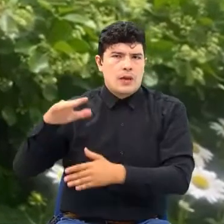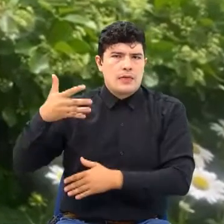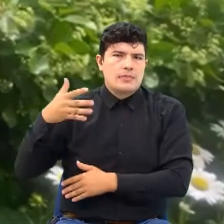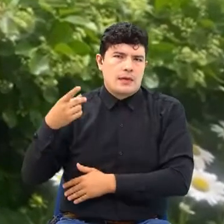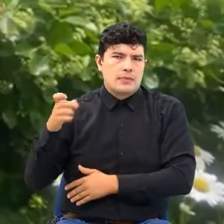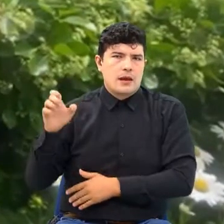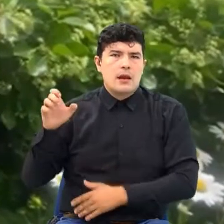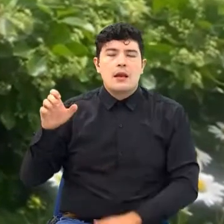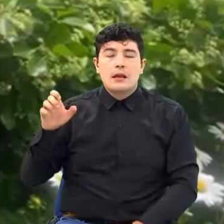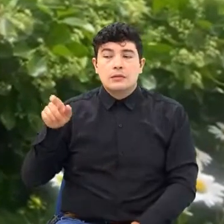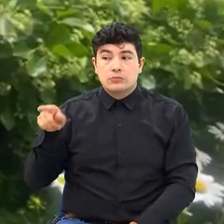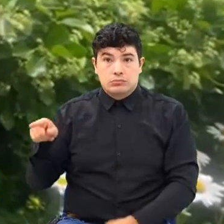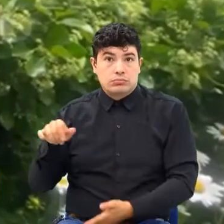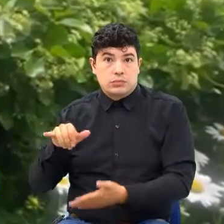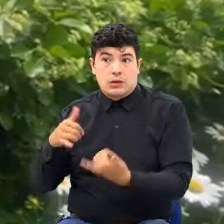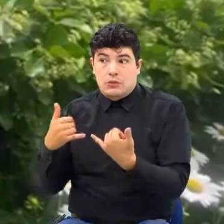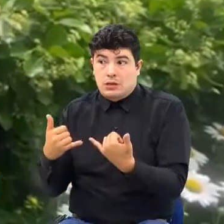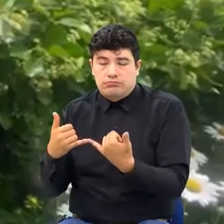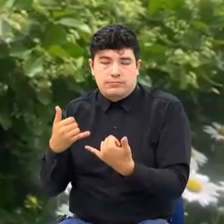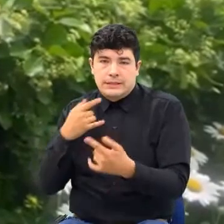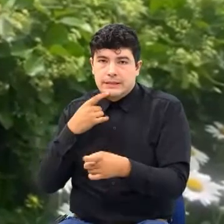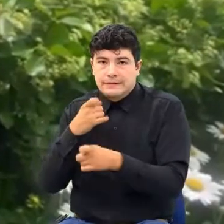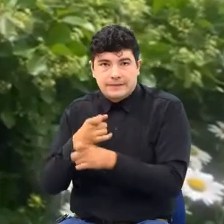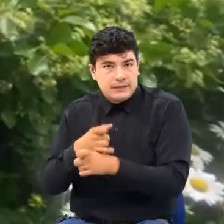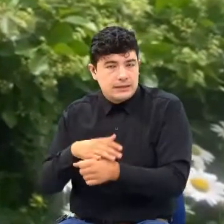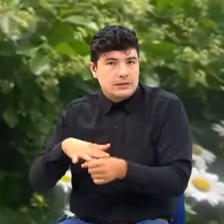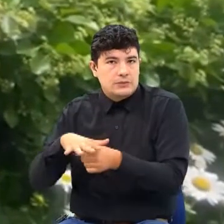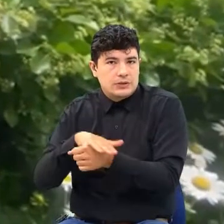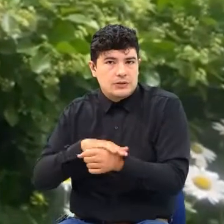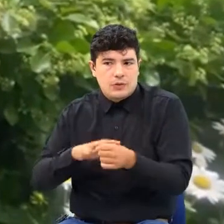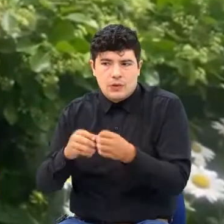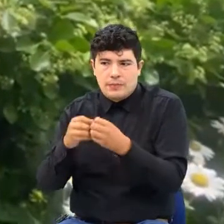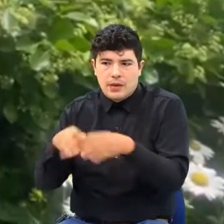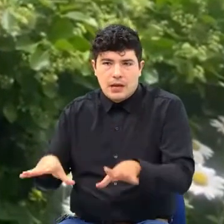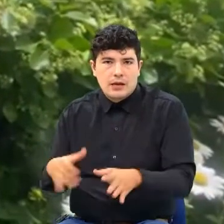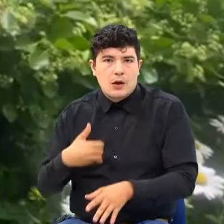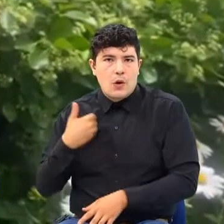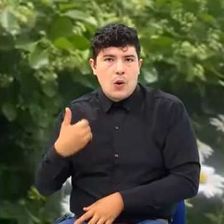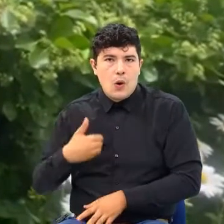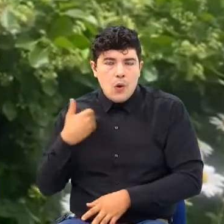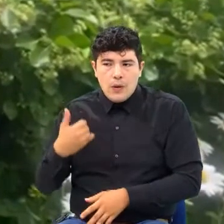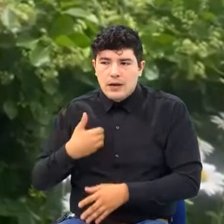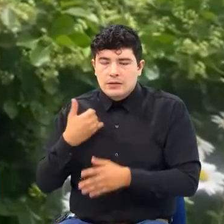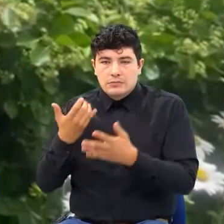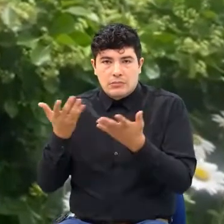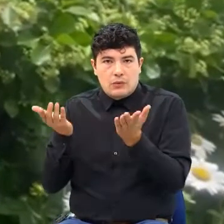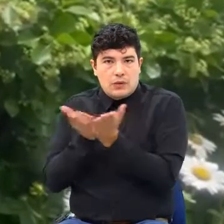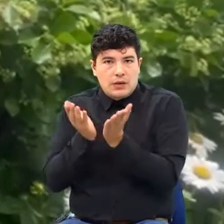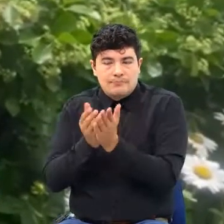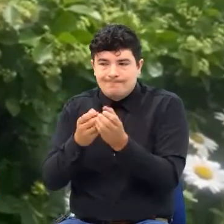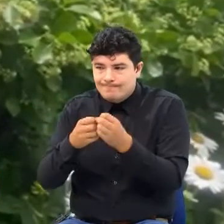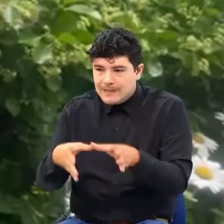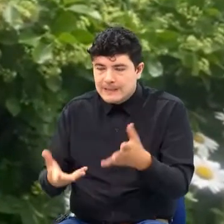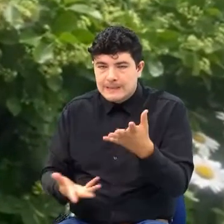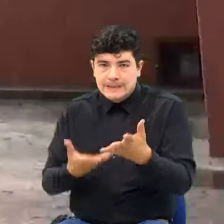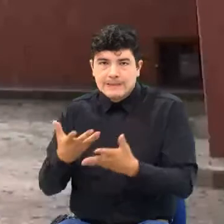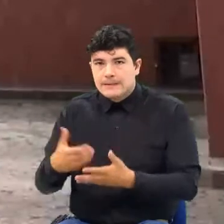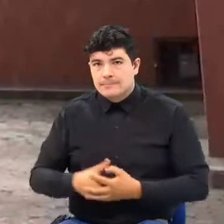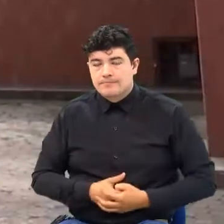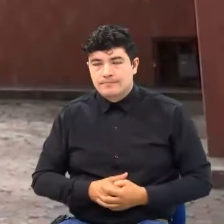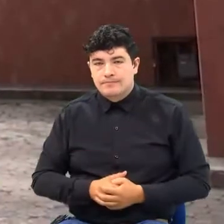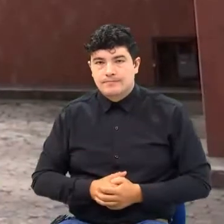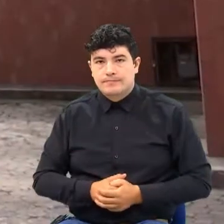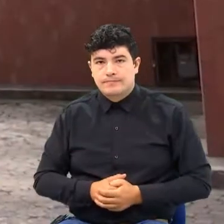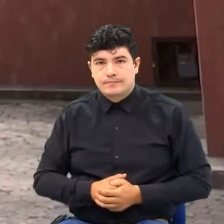para la educación de los jóvenes de Colombia. Mi solidaridad con los padres y su rectora.